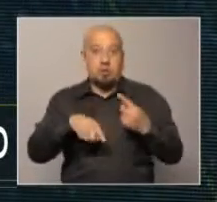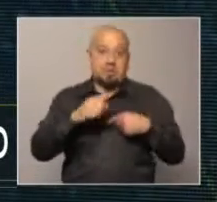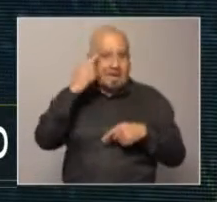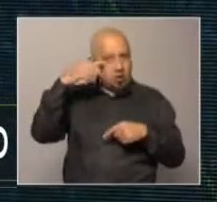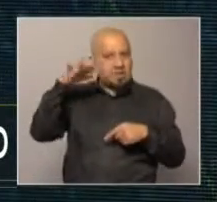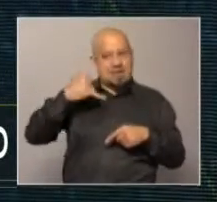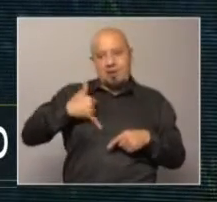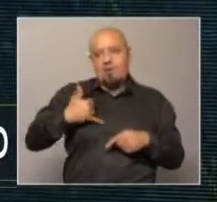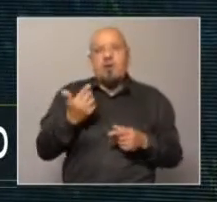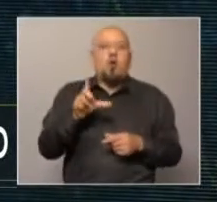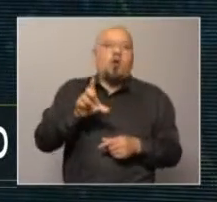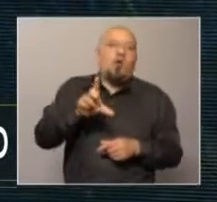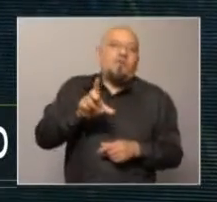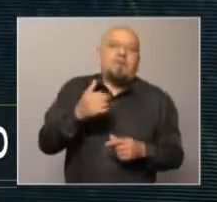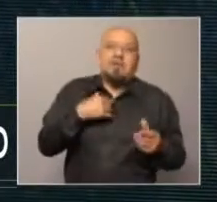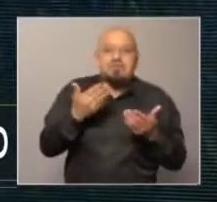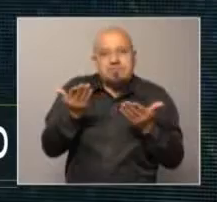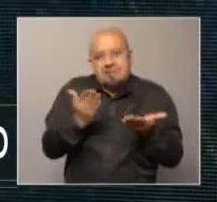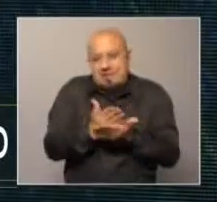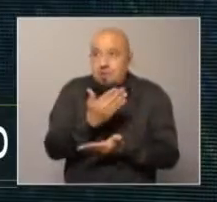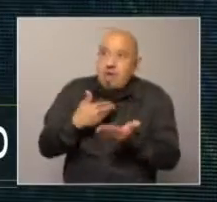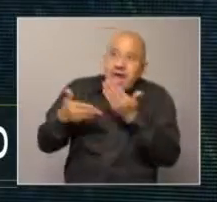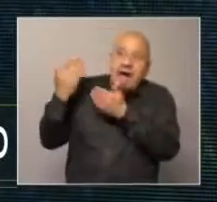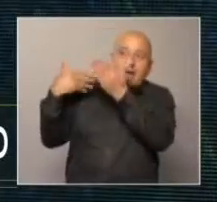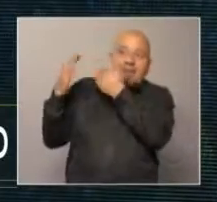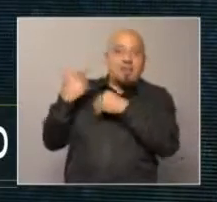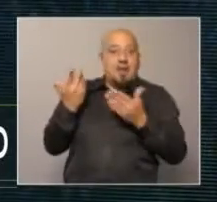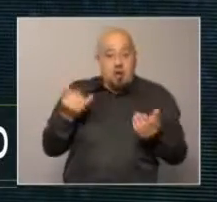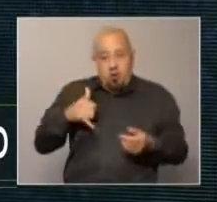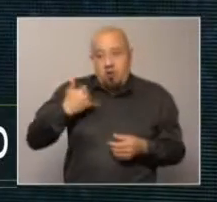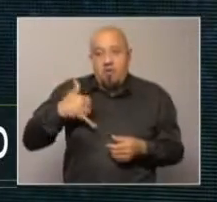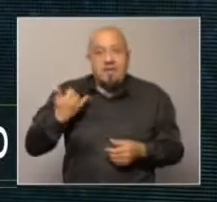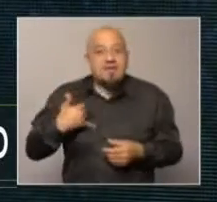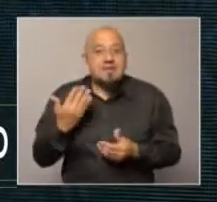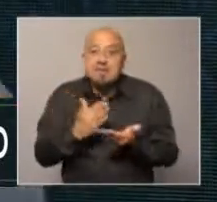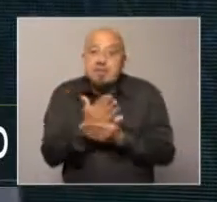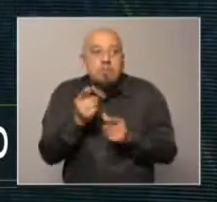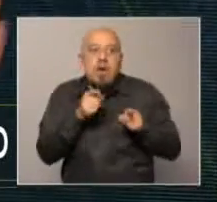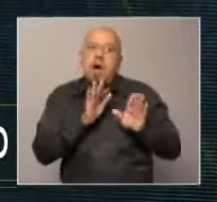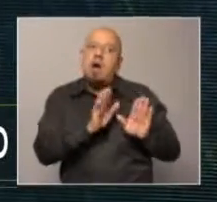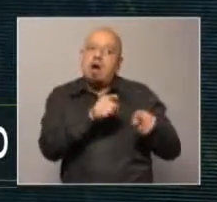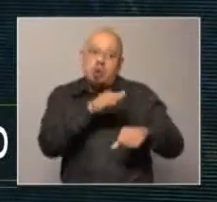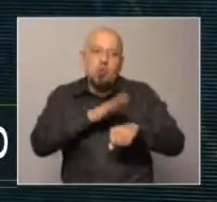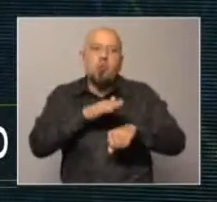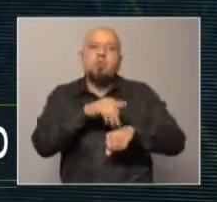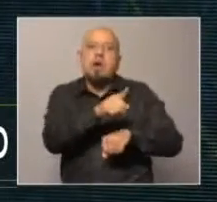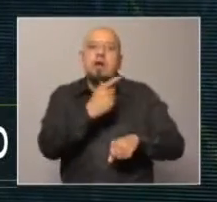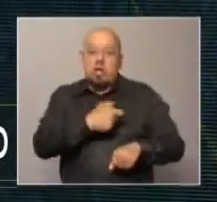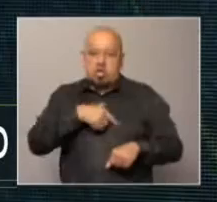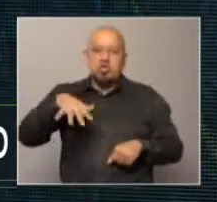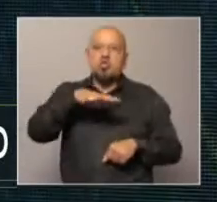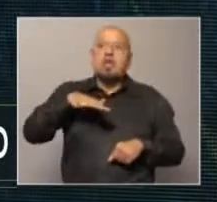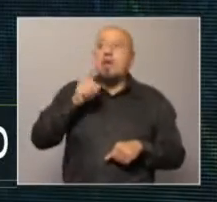fija, no es una fija ahora, es una fija histórica. Los jóvenes en sí, históricamente, son el gran problema en una sociedad